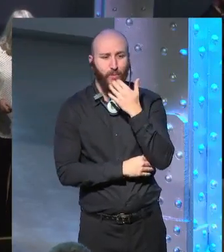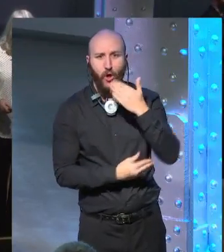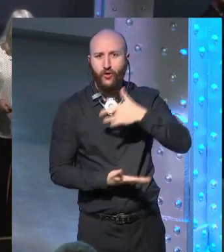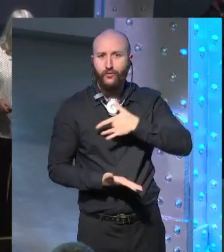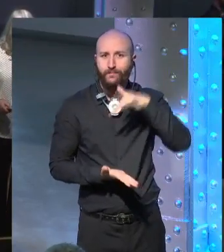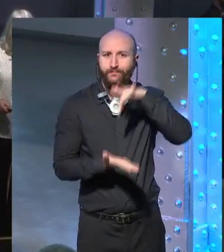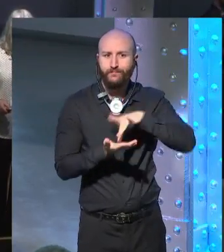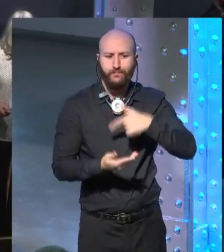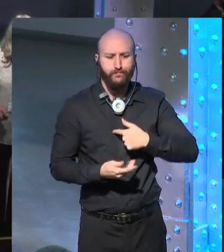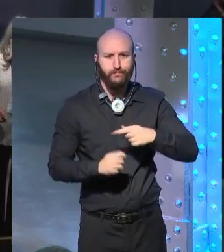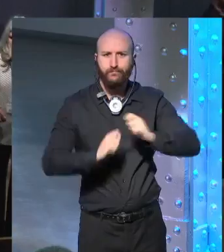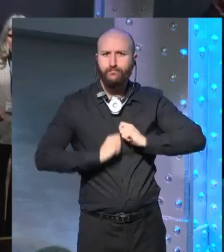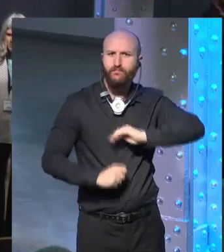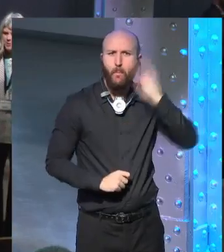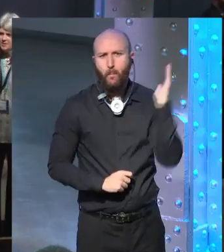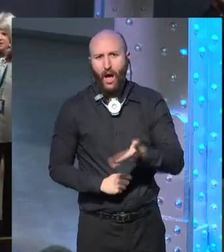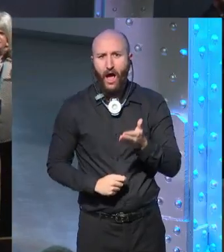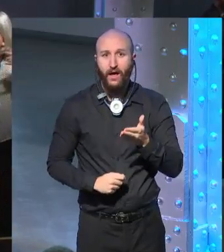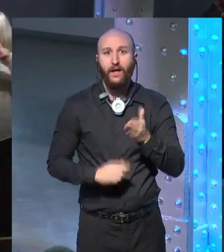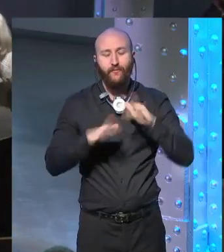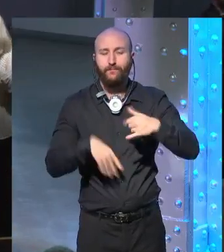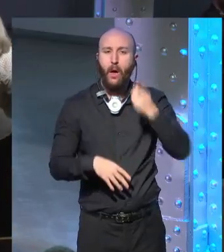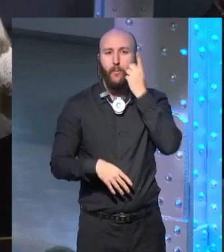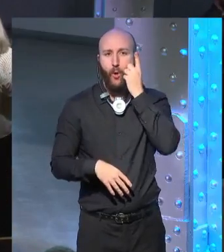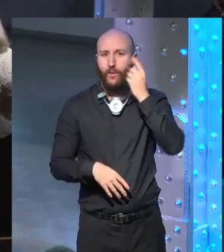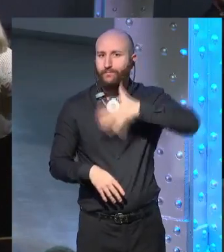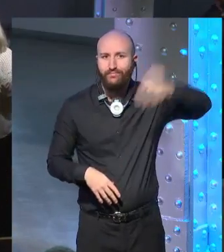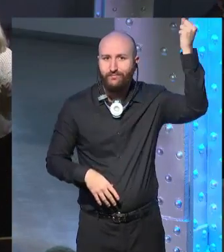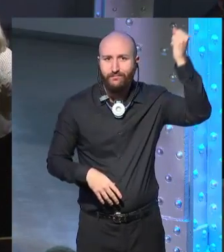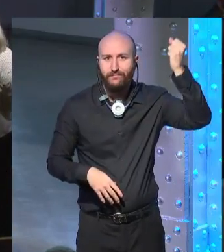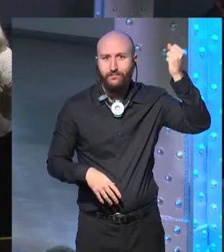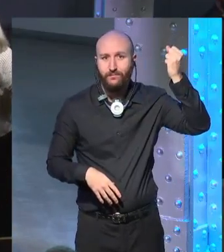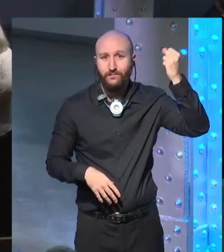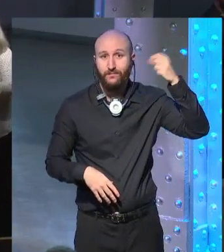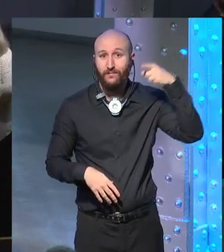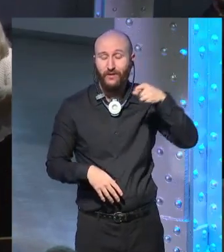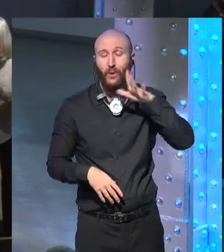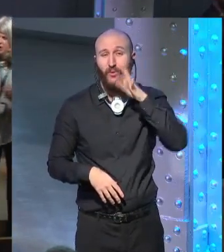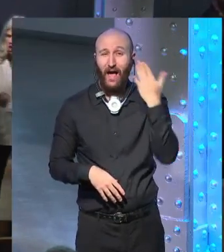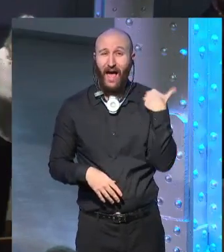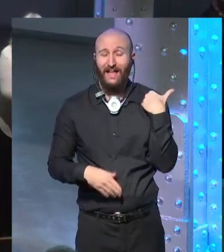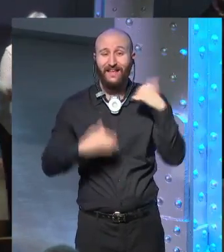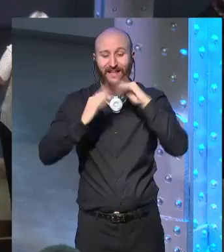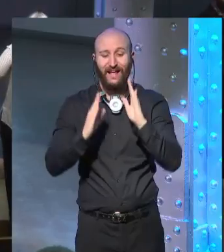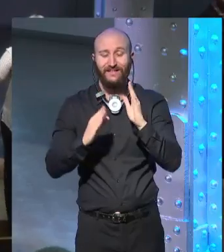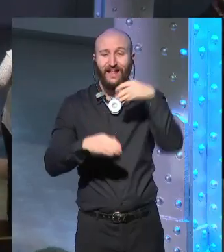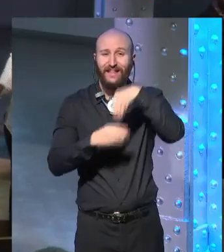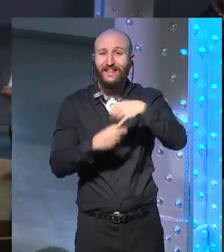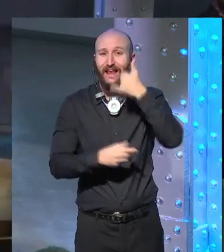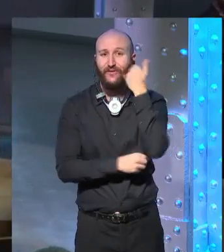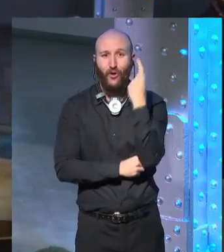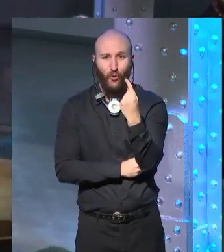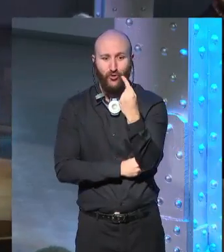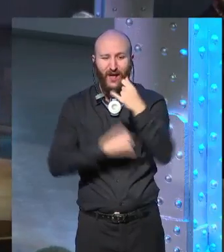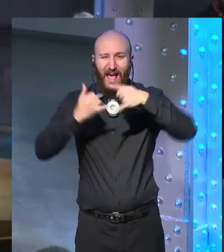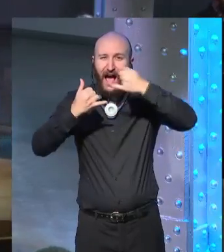castigaban, primero me quitaban el teléfono. Eso era cuando había un solo teléfono en la casa y tenía un